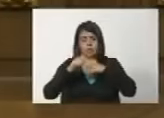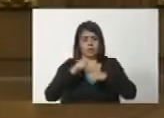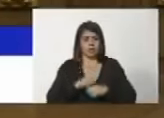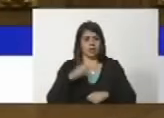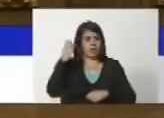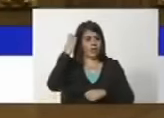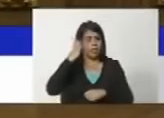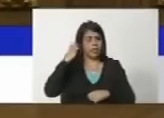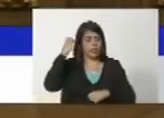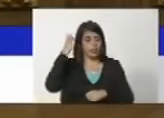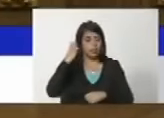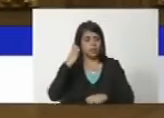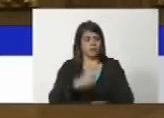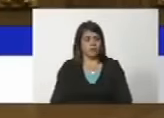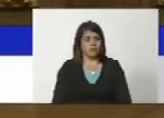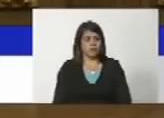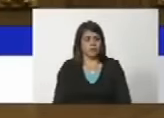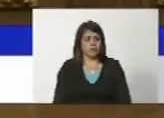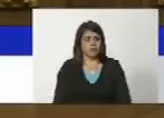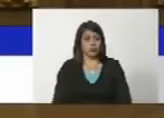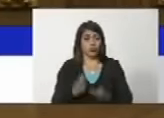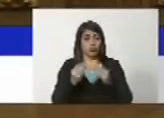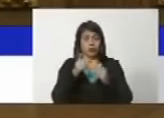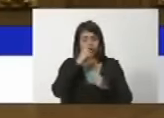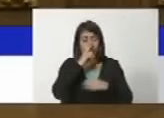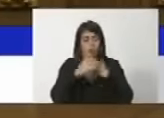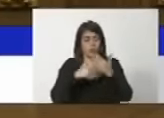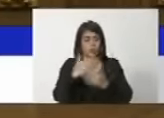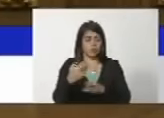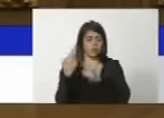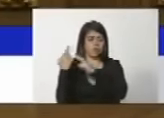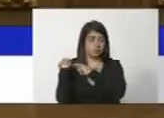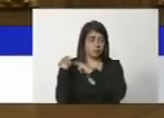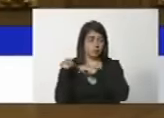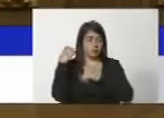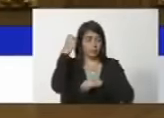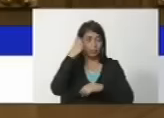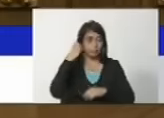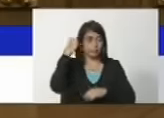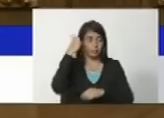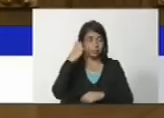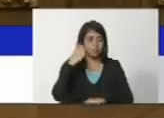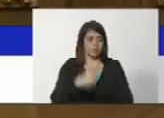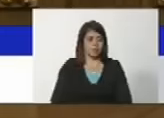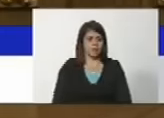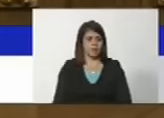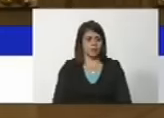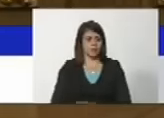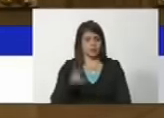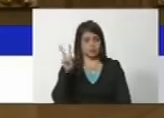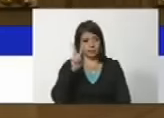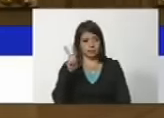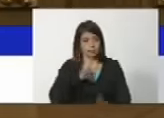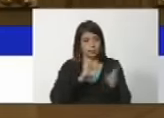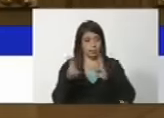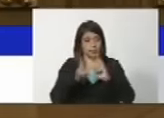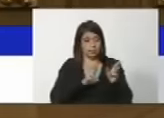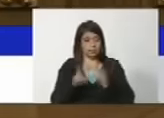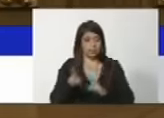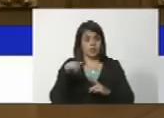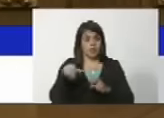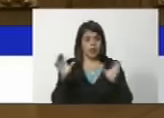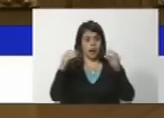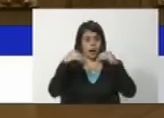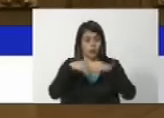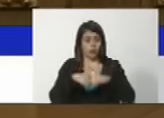entre Europa. Fue durante muchísimos años representante en Europa de Venezuela en las relaciones bilaterales con